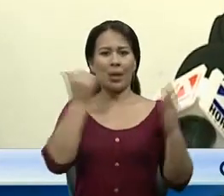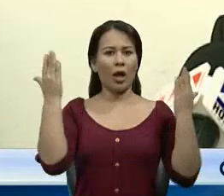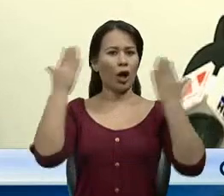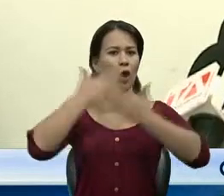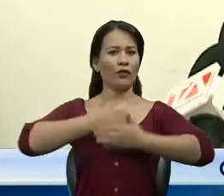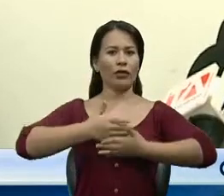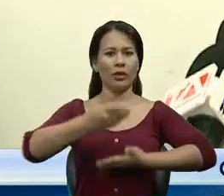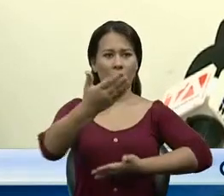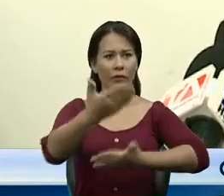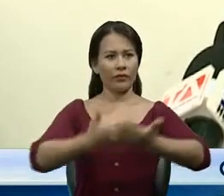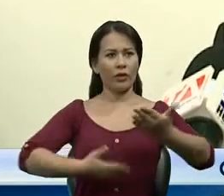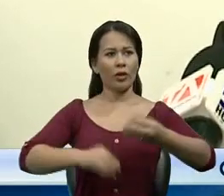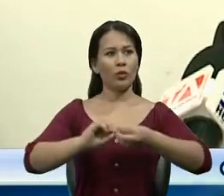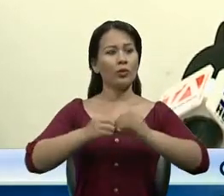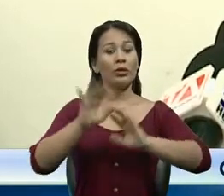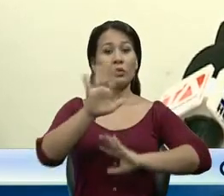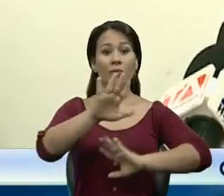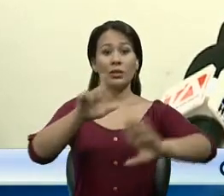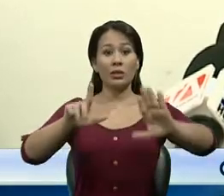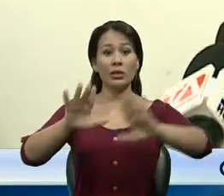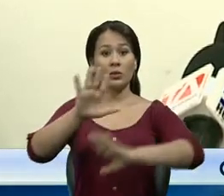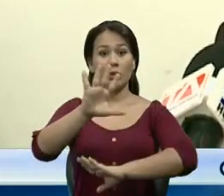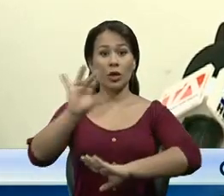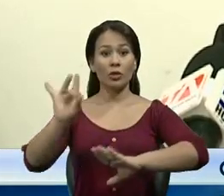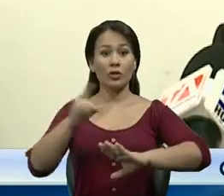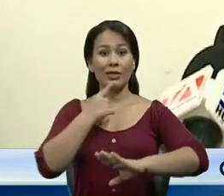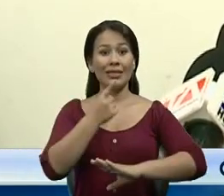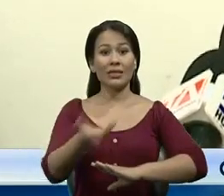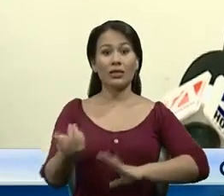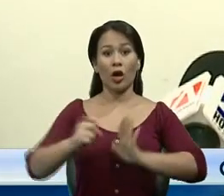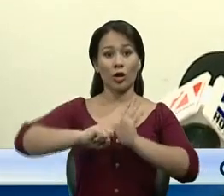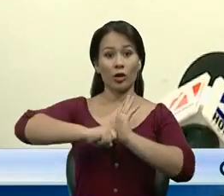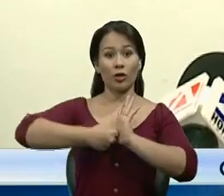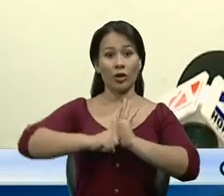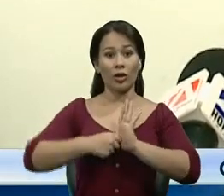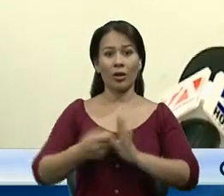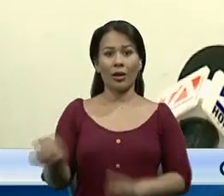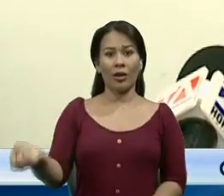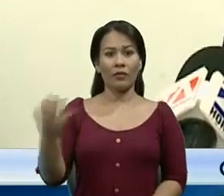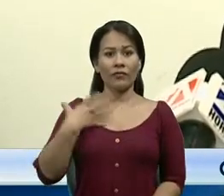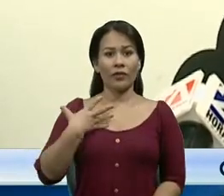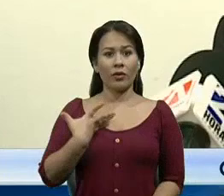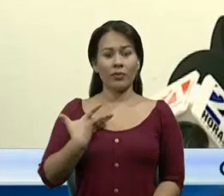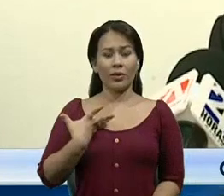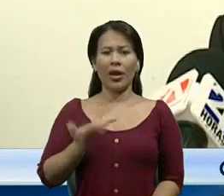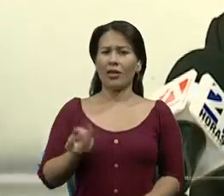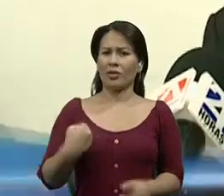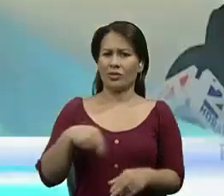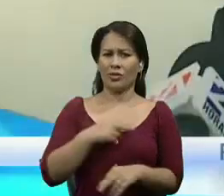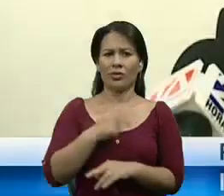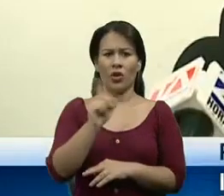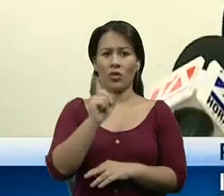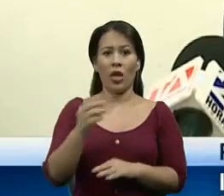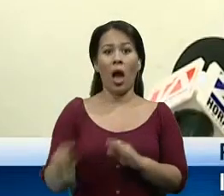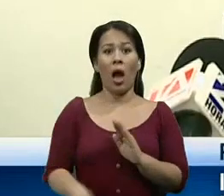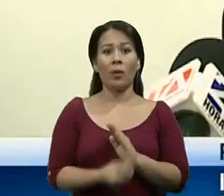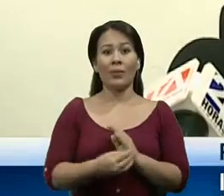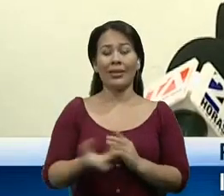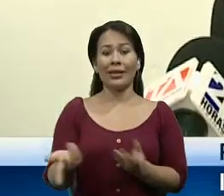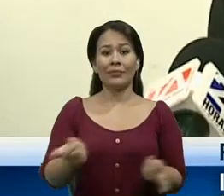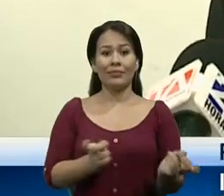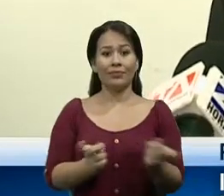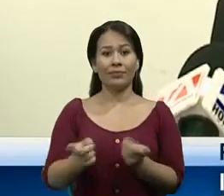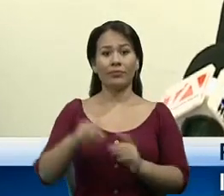informe 57 y 58 por parte de la Contraloría, una mala interpretación del presidente del IES, lo cual les lleva